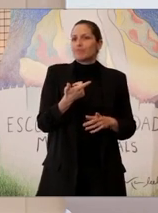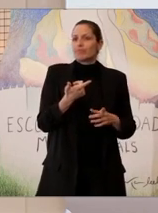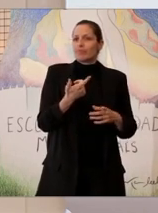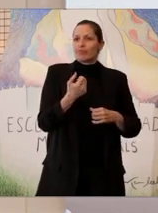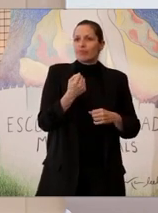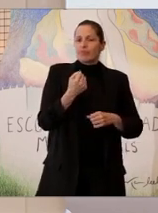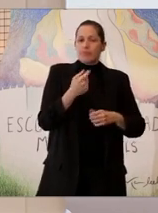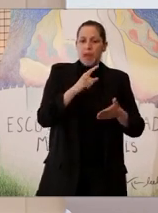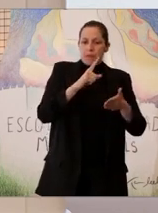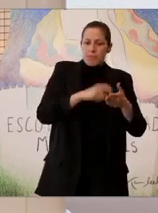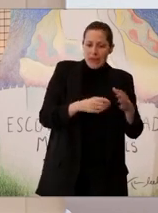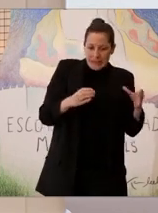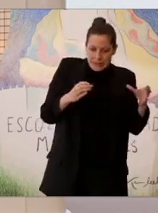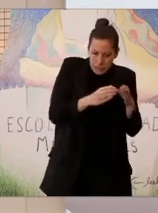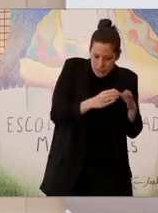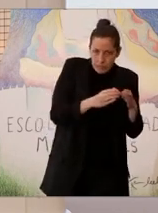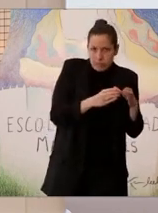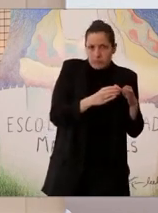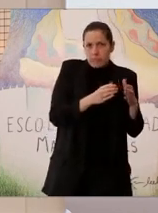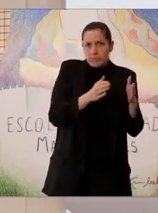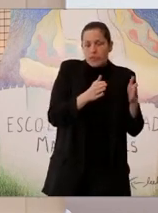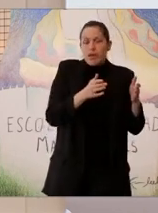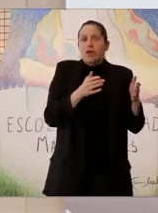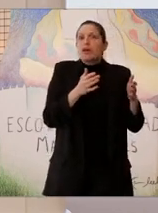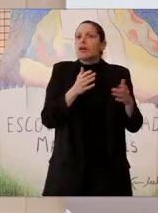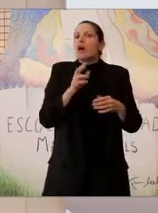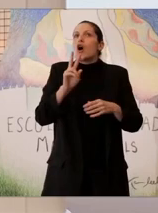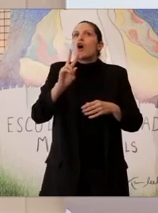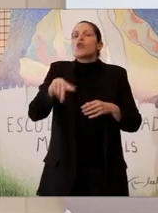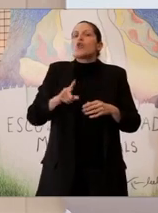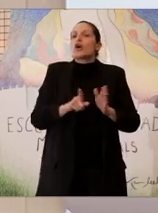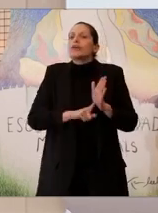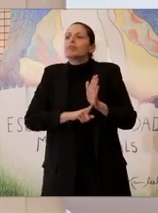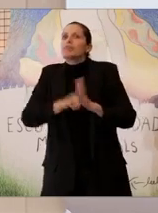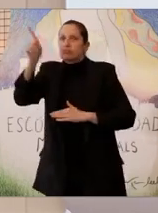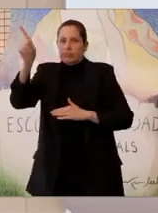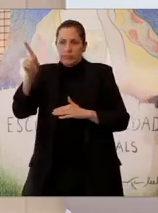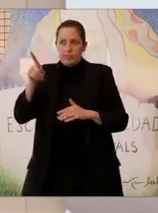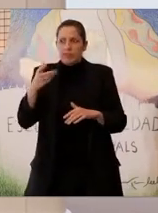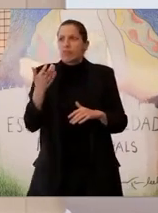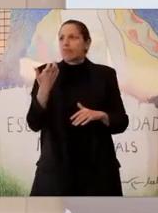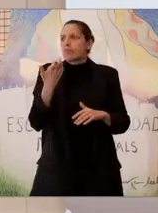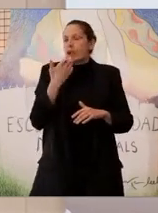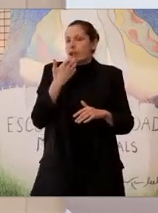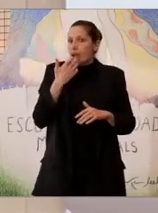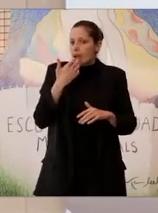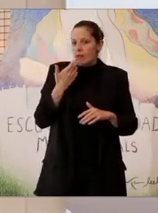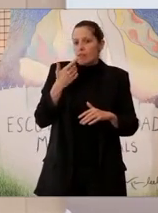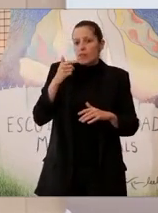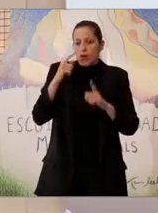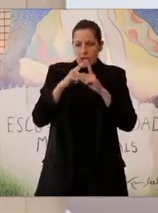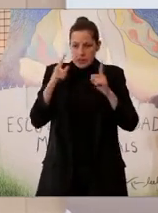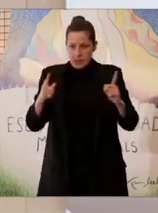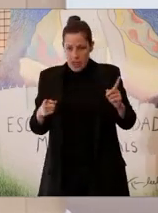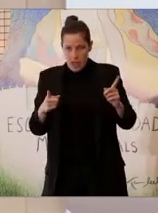número, incluyendo la última víctima que hemos tenido conocimiento hace unos días, el mismo número que en el año anterior. En